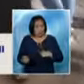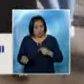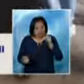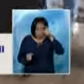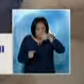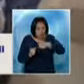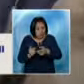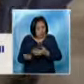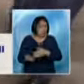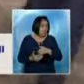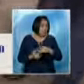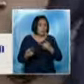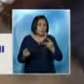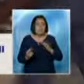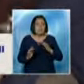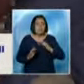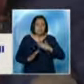conmigo.